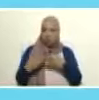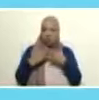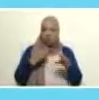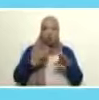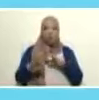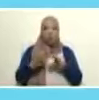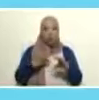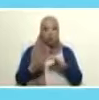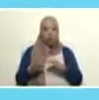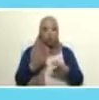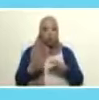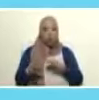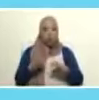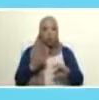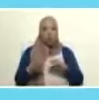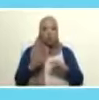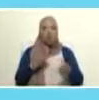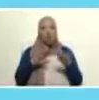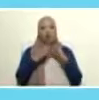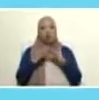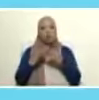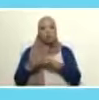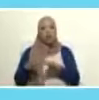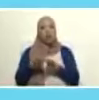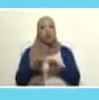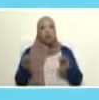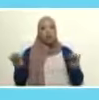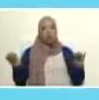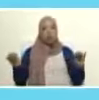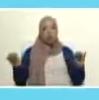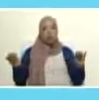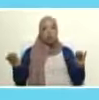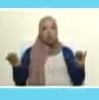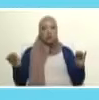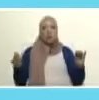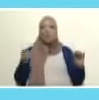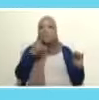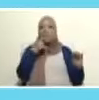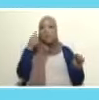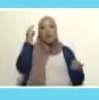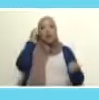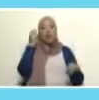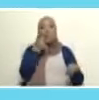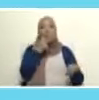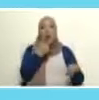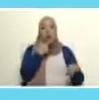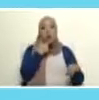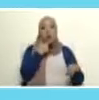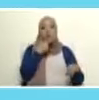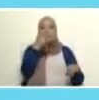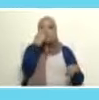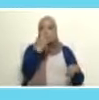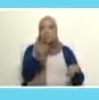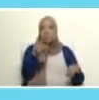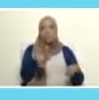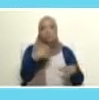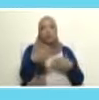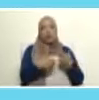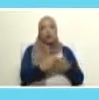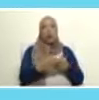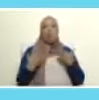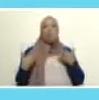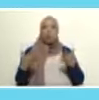comunal, a nivel de las comunidades educativas, tremenda sede. Tengo que visitar esa sede